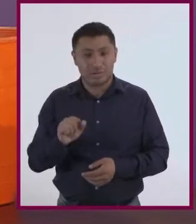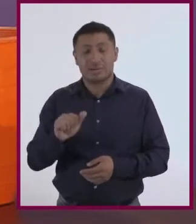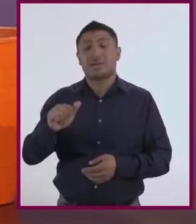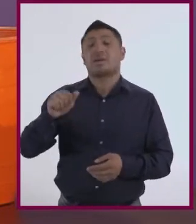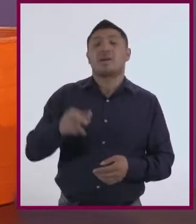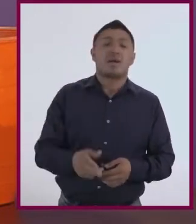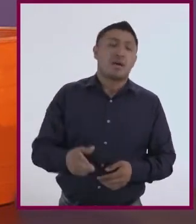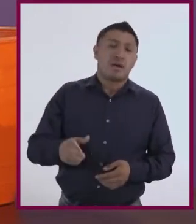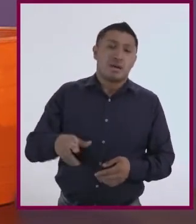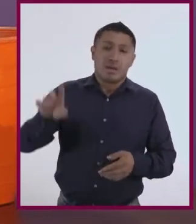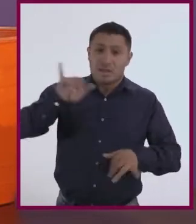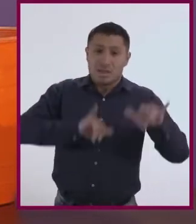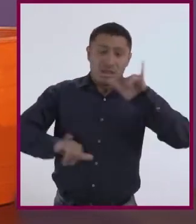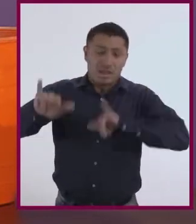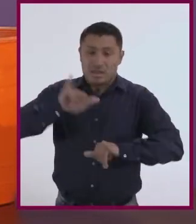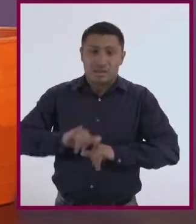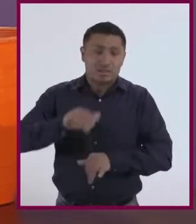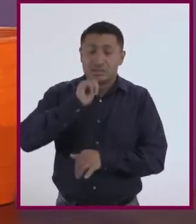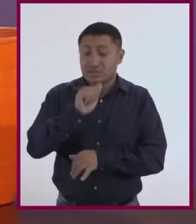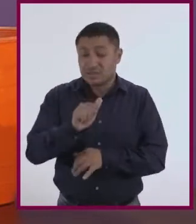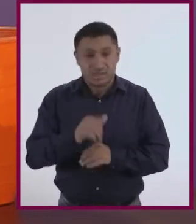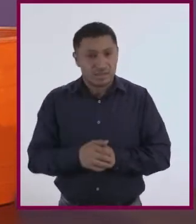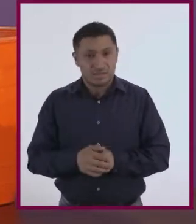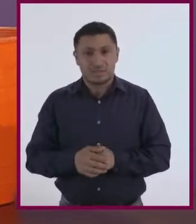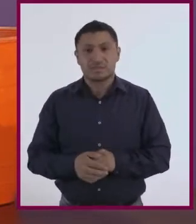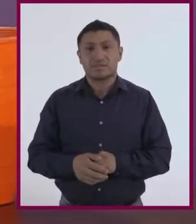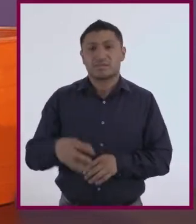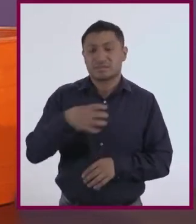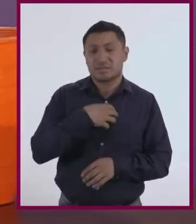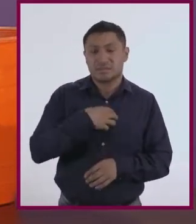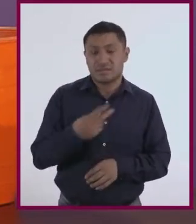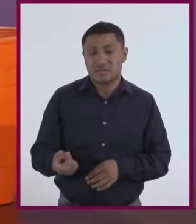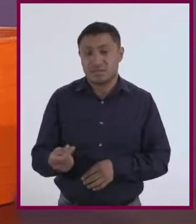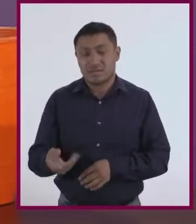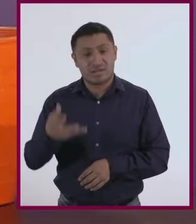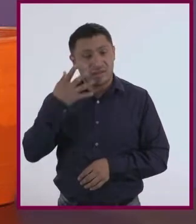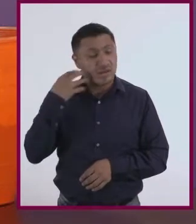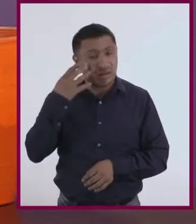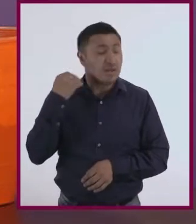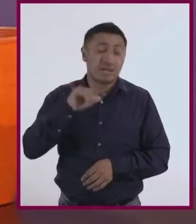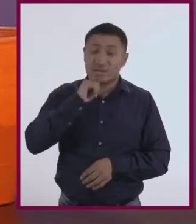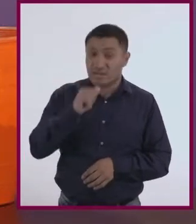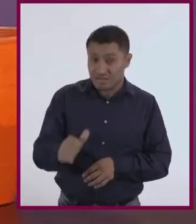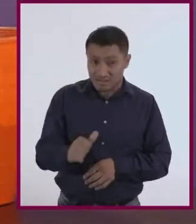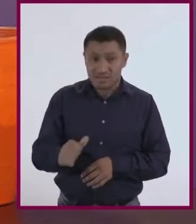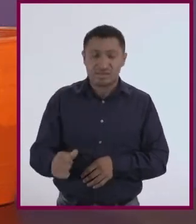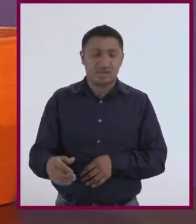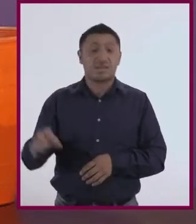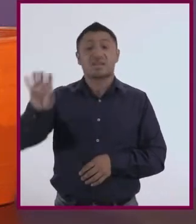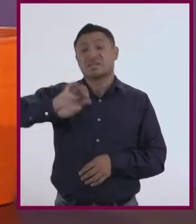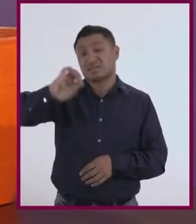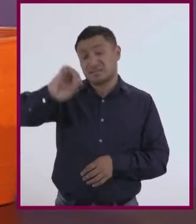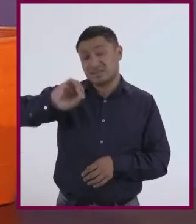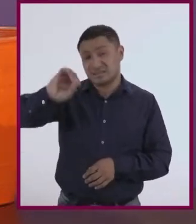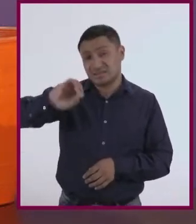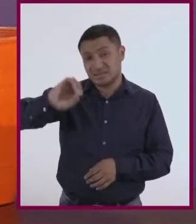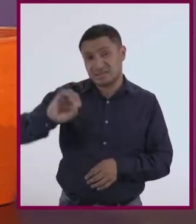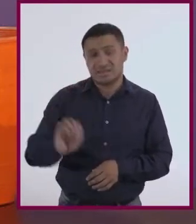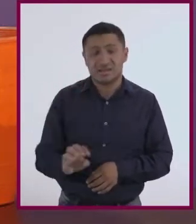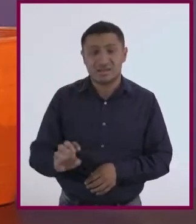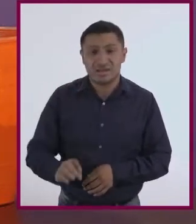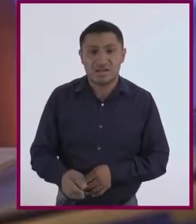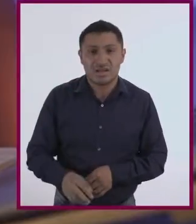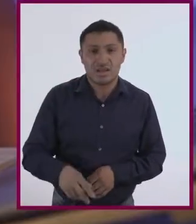que tengan fertilizantes, químicos o pesticidas, estiércol de perros o gatos, producto que contengan sales y